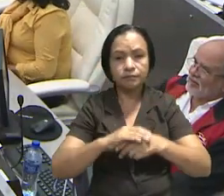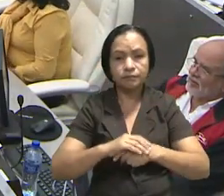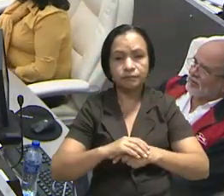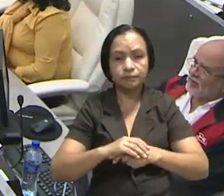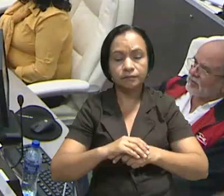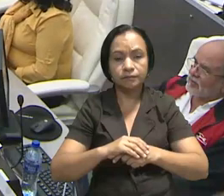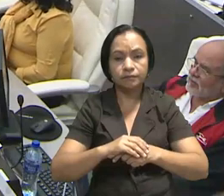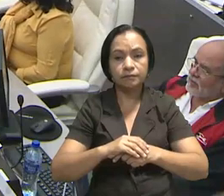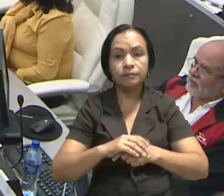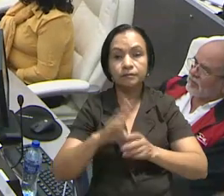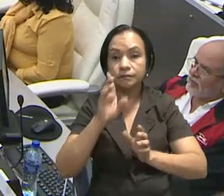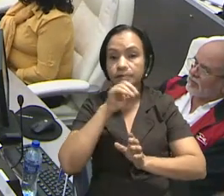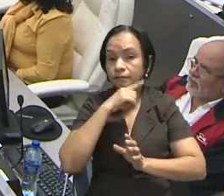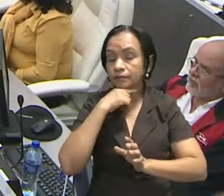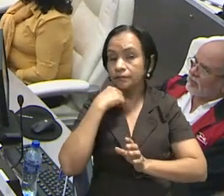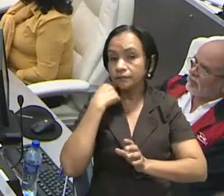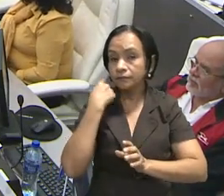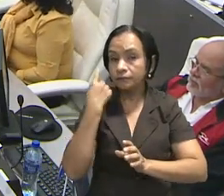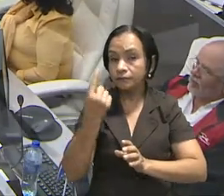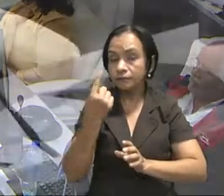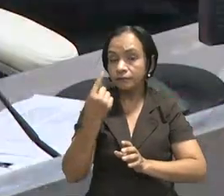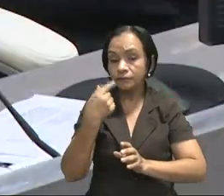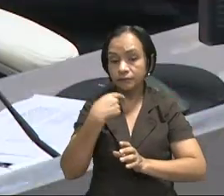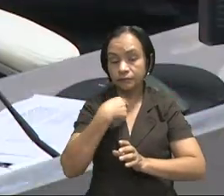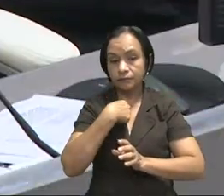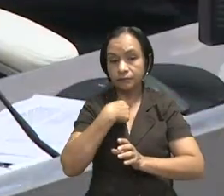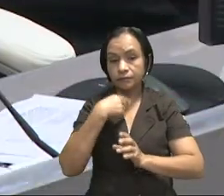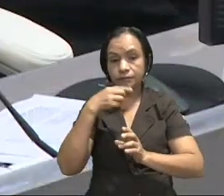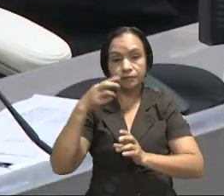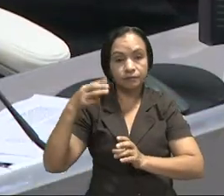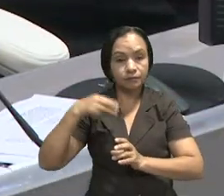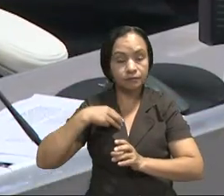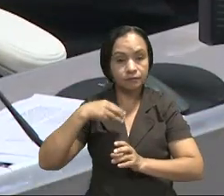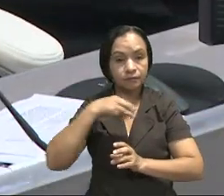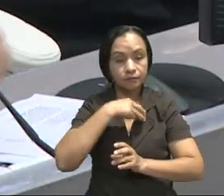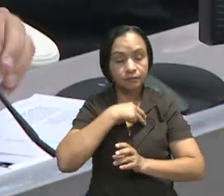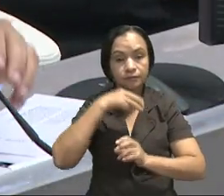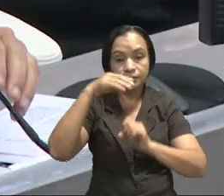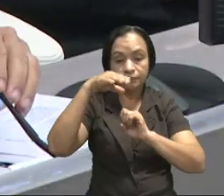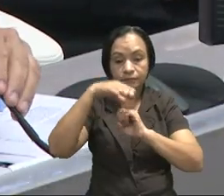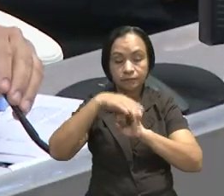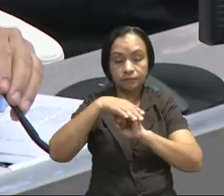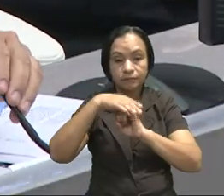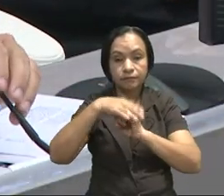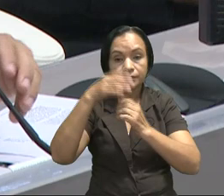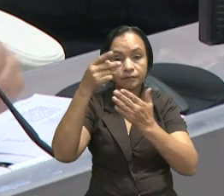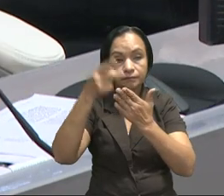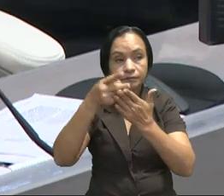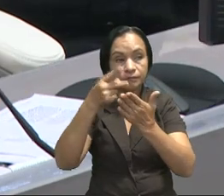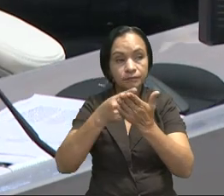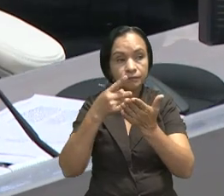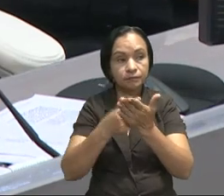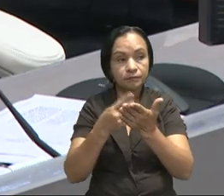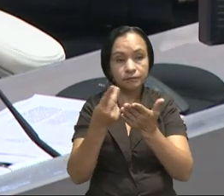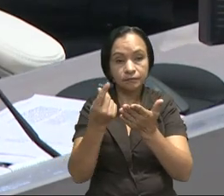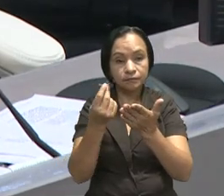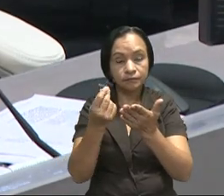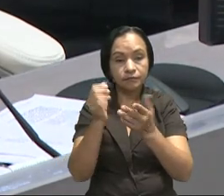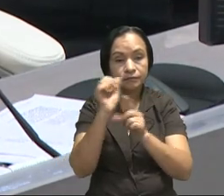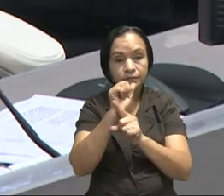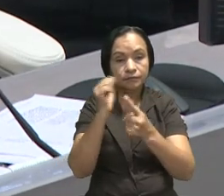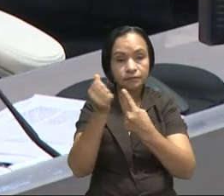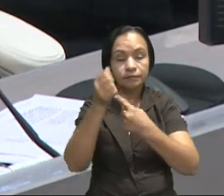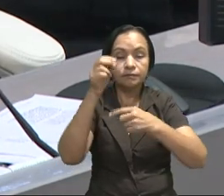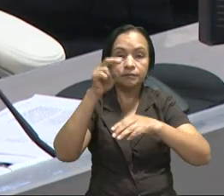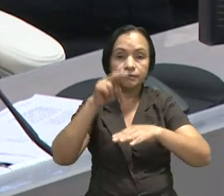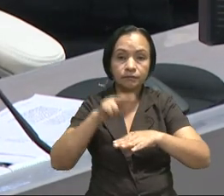Si bien es cierto, nosotros y mi persona como miembro de la Comisión de Producción y Economía de esta Asamblea Nacional,